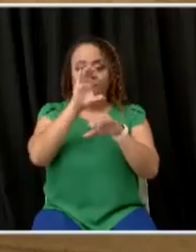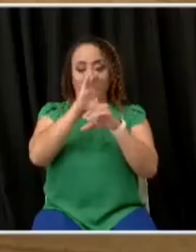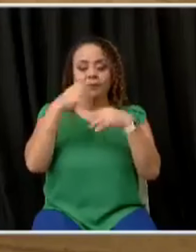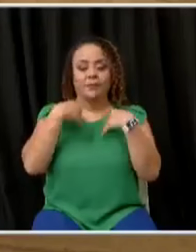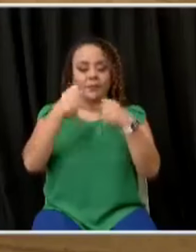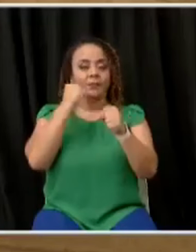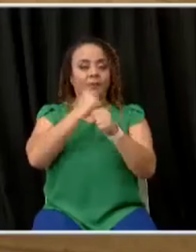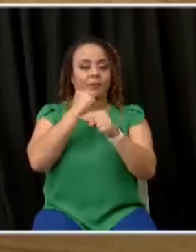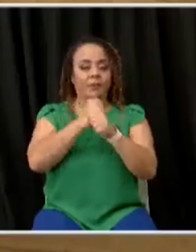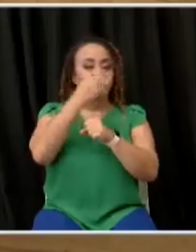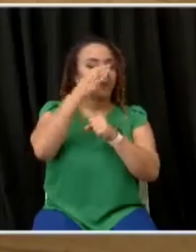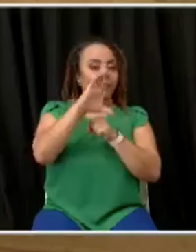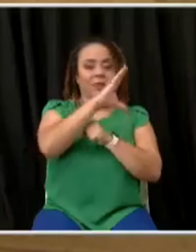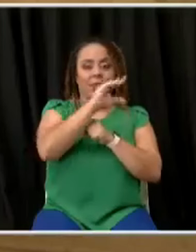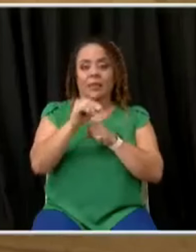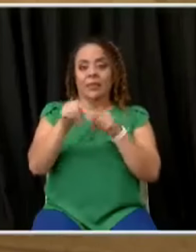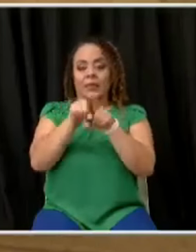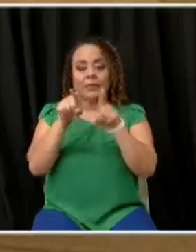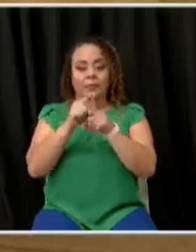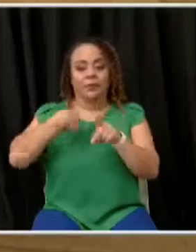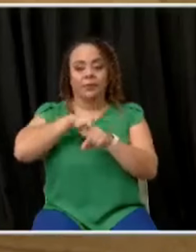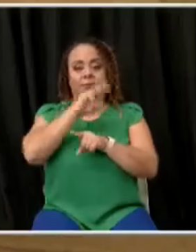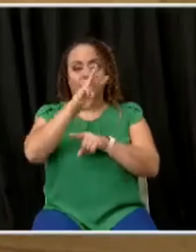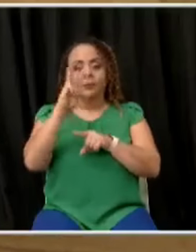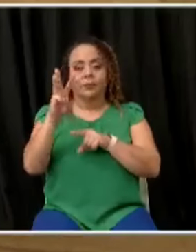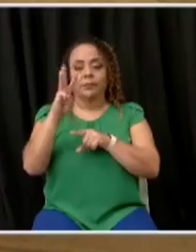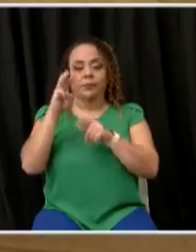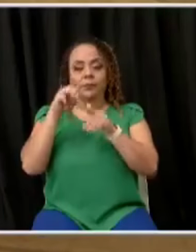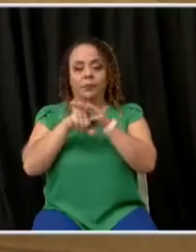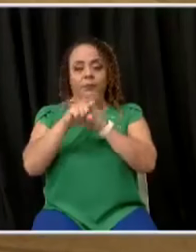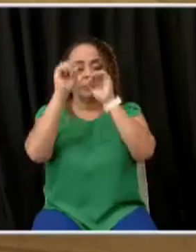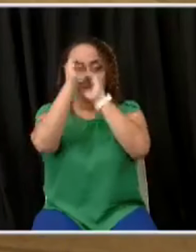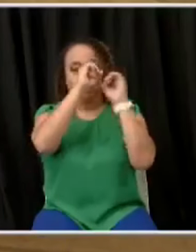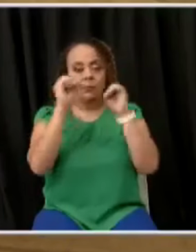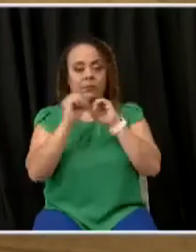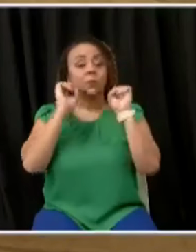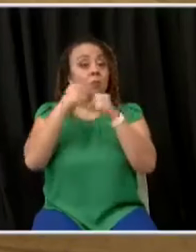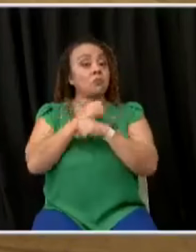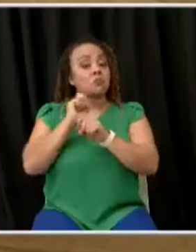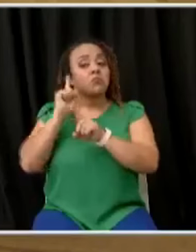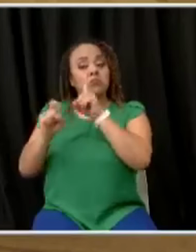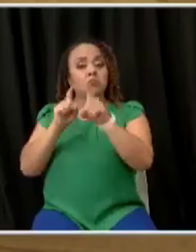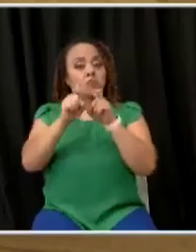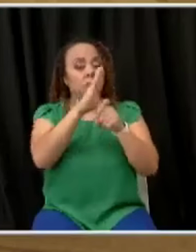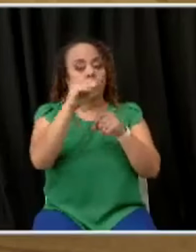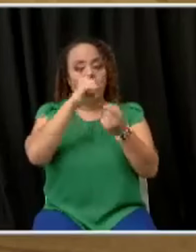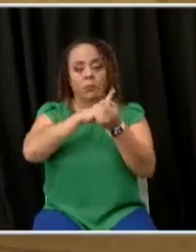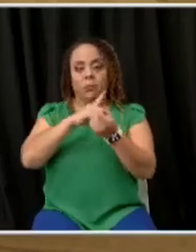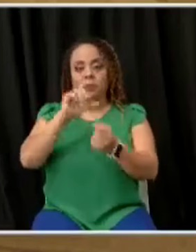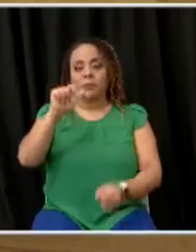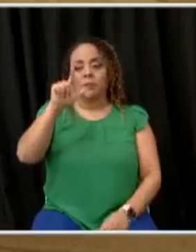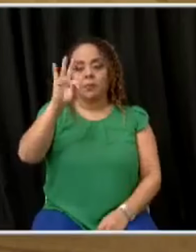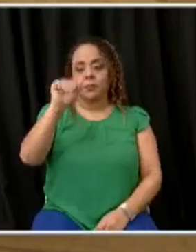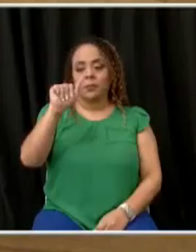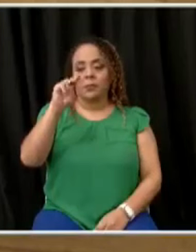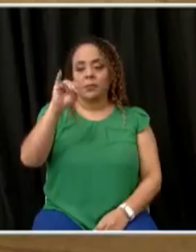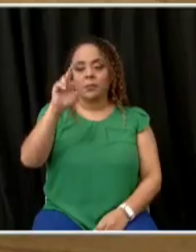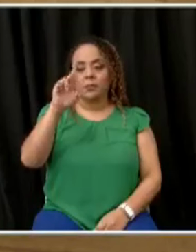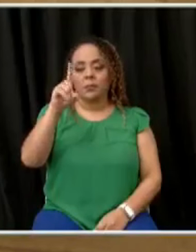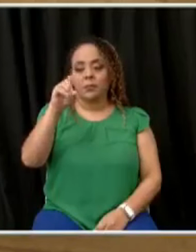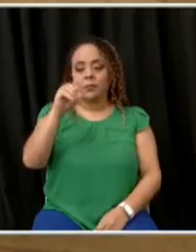Ocupacional, de Facebook y de nuestra plataforma Zoom, puede hacer sus consultas y aquí el doctor Altamirano en tiempo